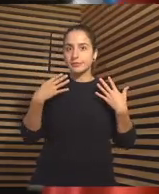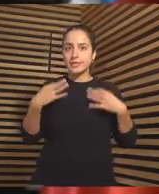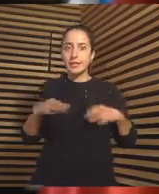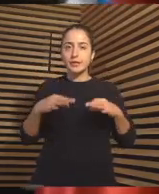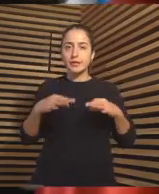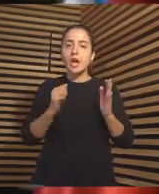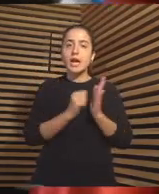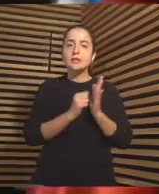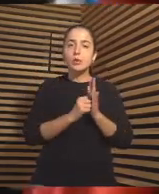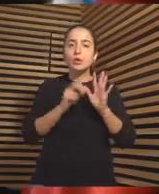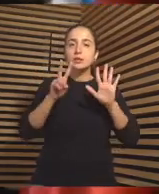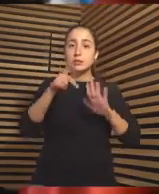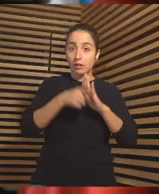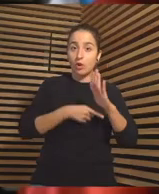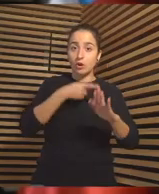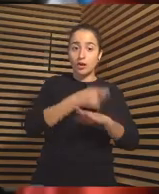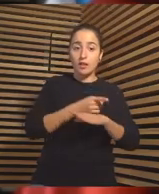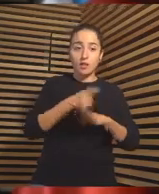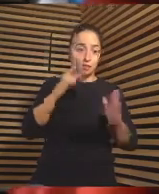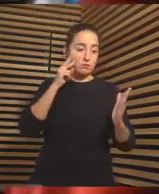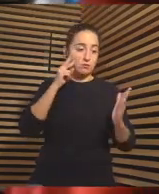de la ordenanza y ver